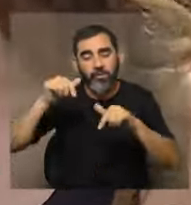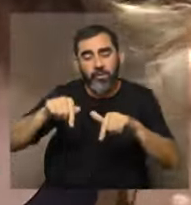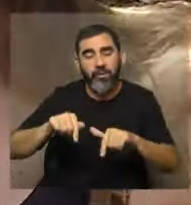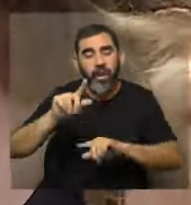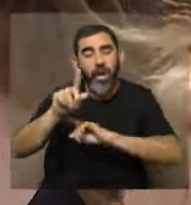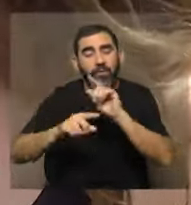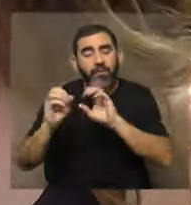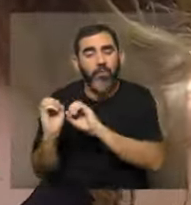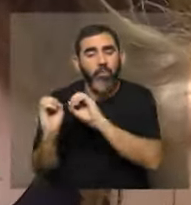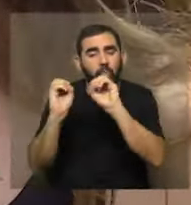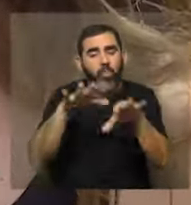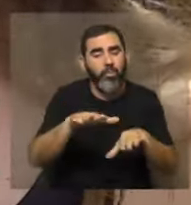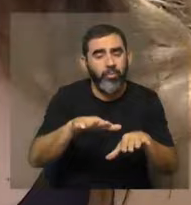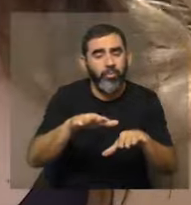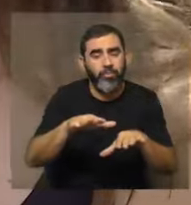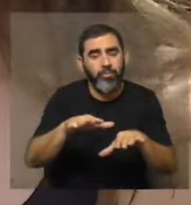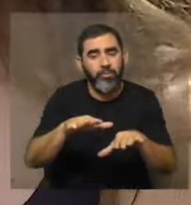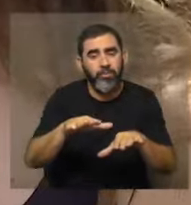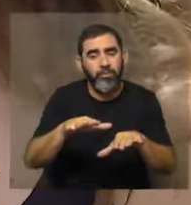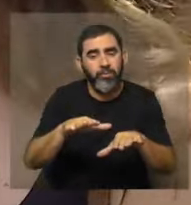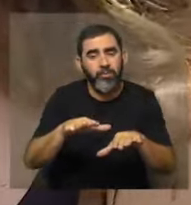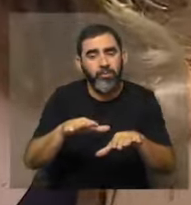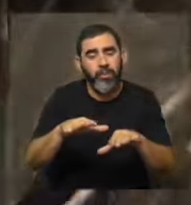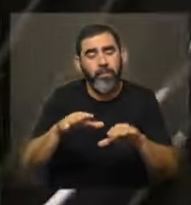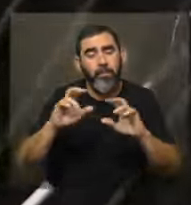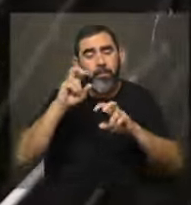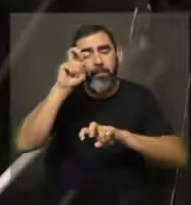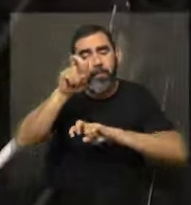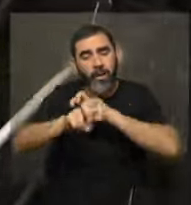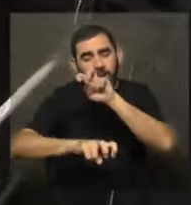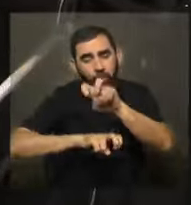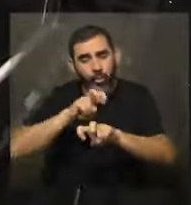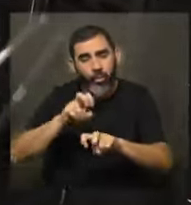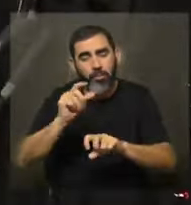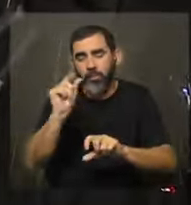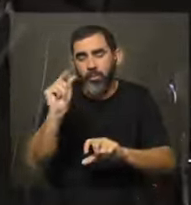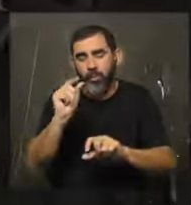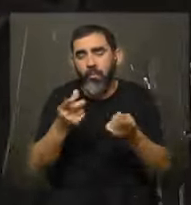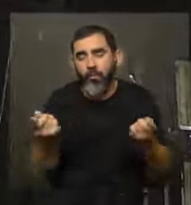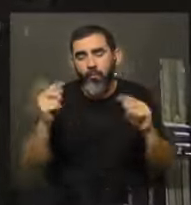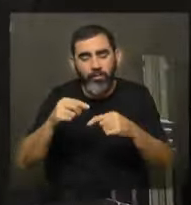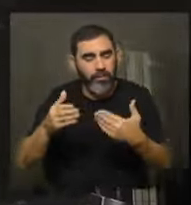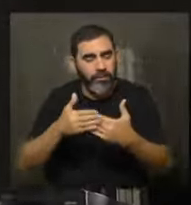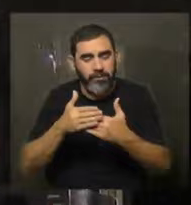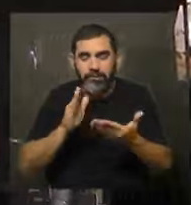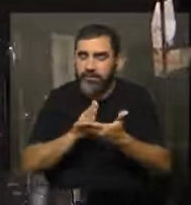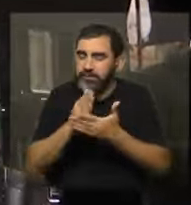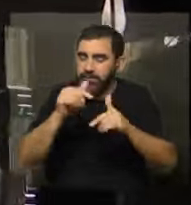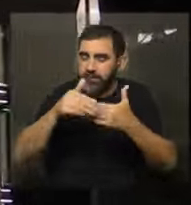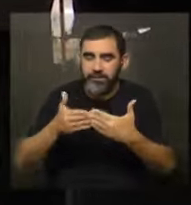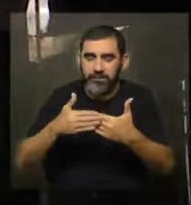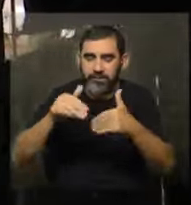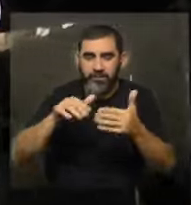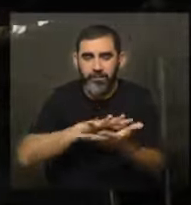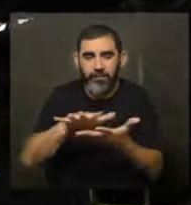algún momento me mudé este para más para el lado del parque rodó pero pero poquito tiempo Y siempre vuelvo siempre vuelvo